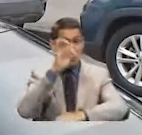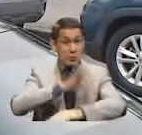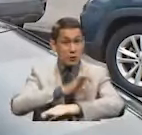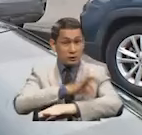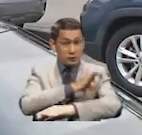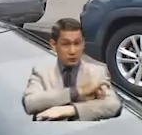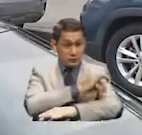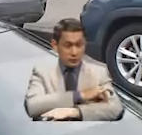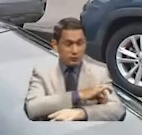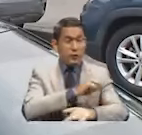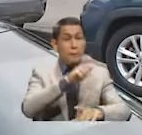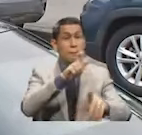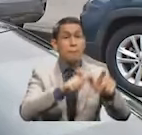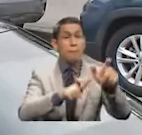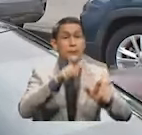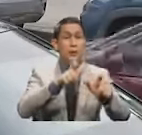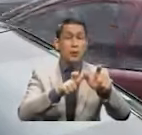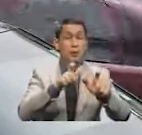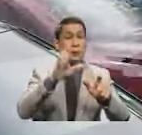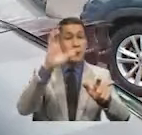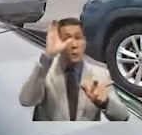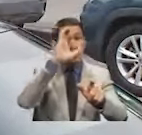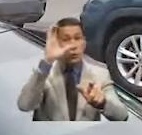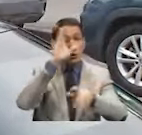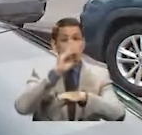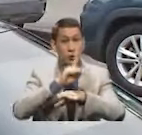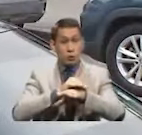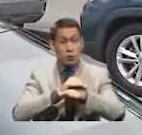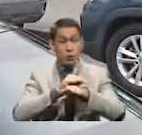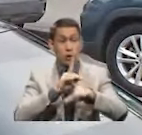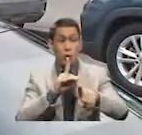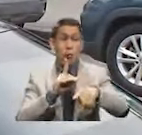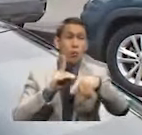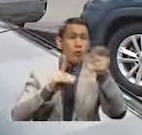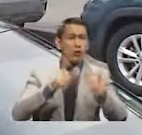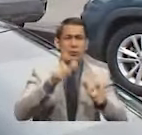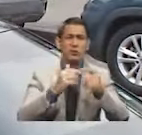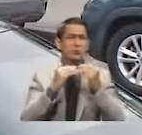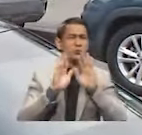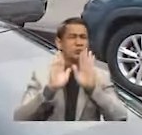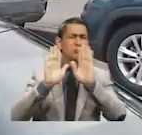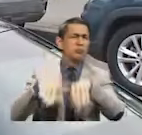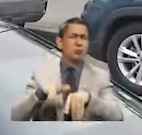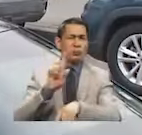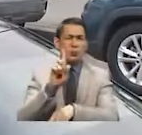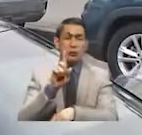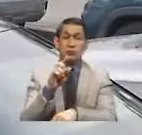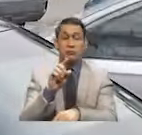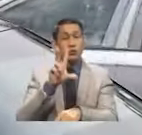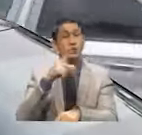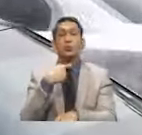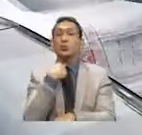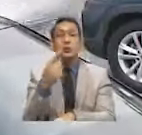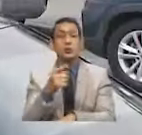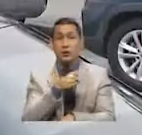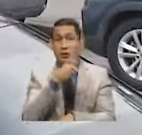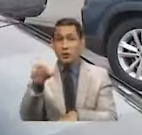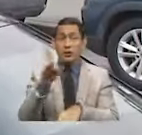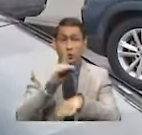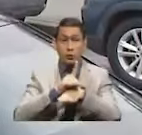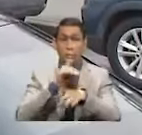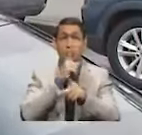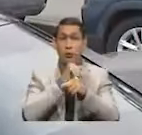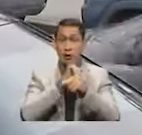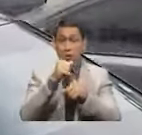a buscar una atención médica, y es ahí donde se pueden complicar los casos. Por eso es muy importante que no